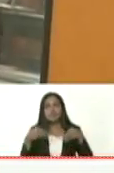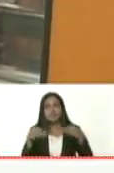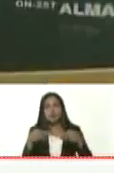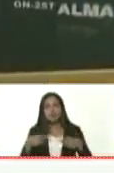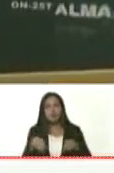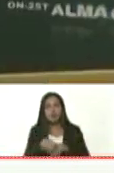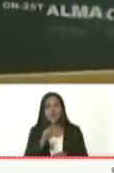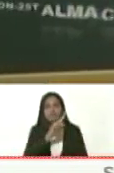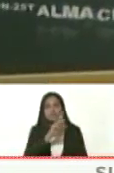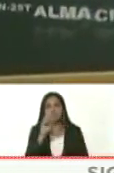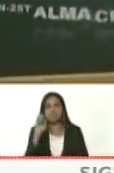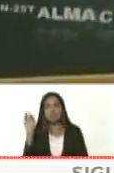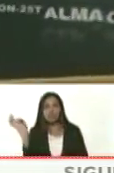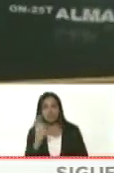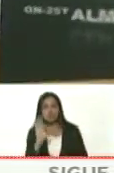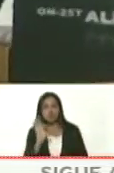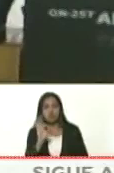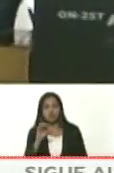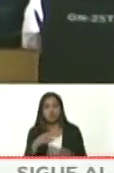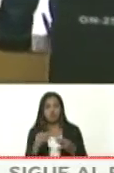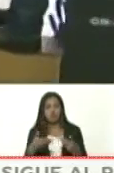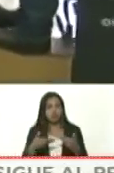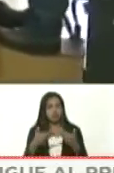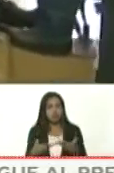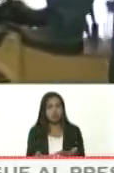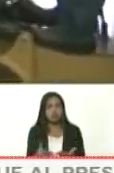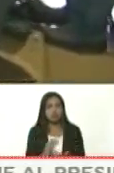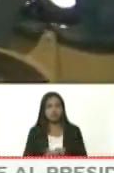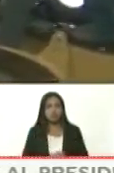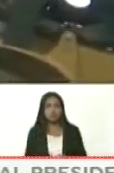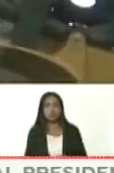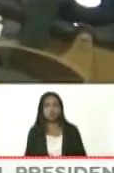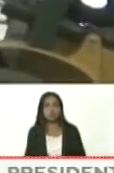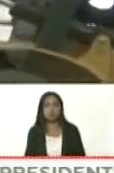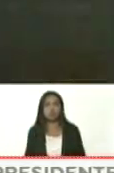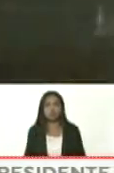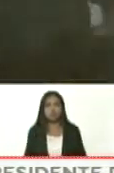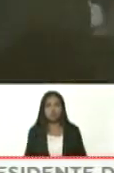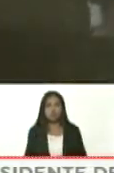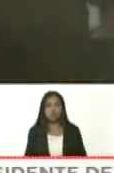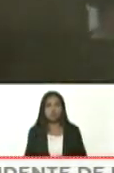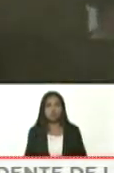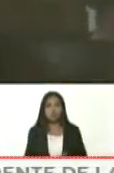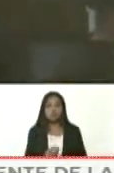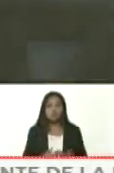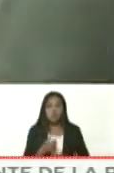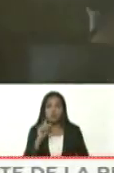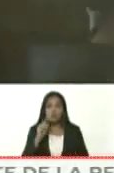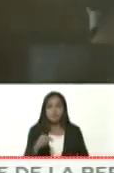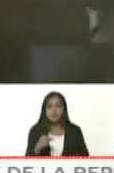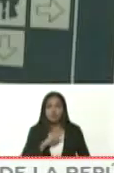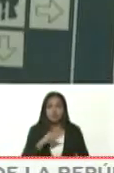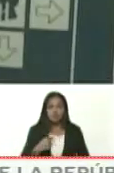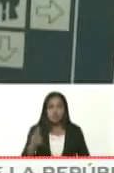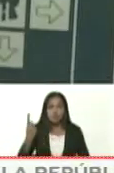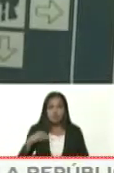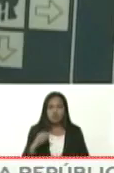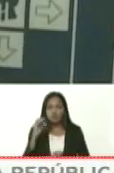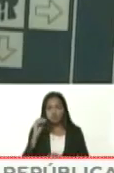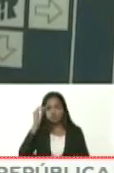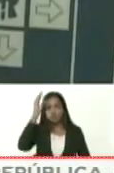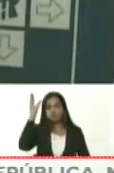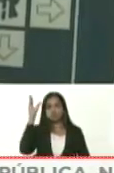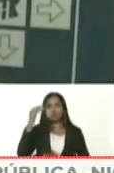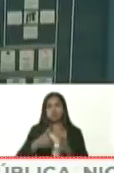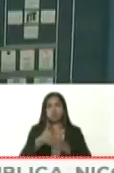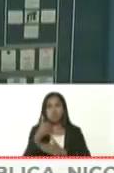el 100% del producto, de los productos que se dan aquí. Además, tenemos una capacidad instalada